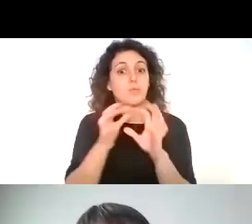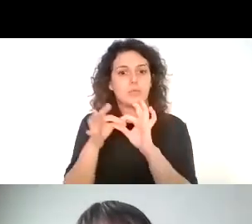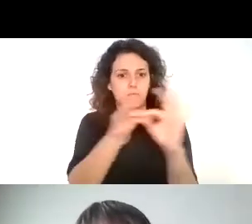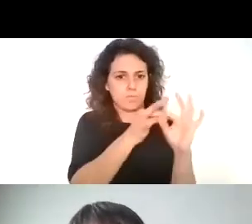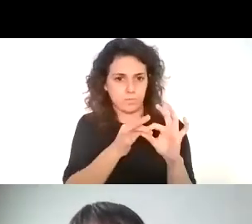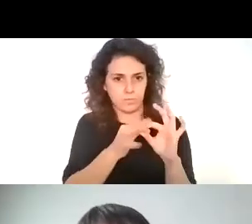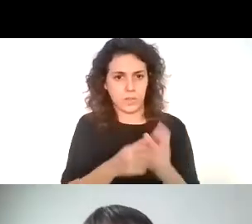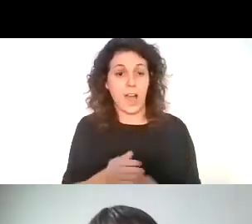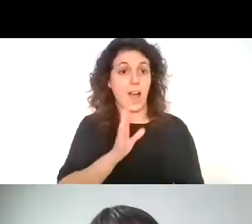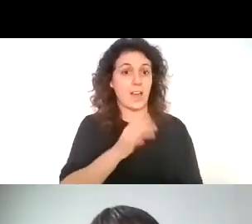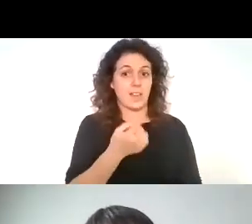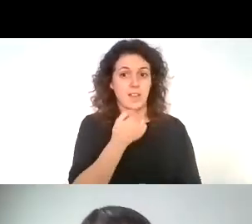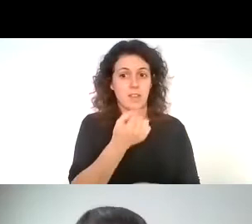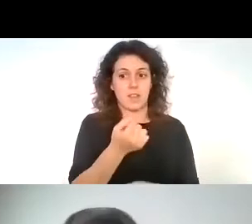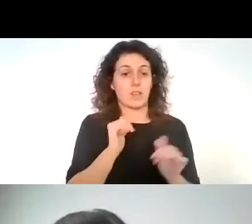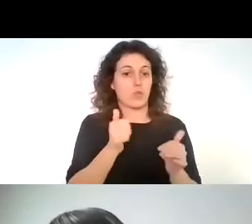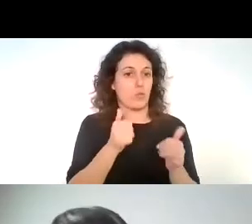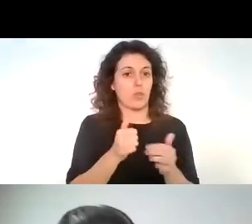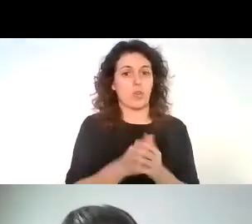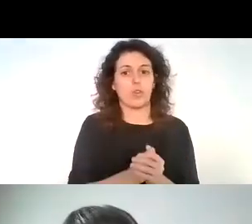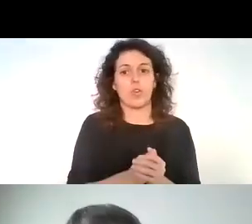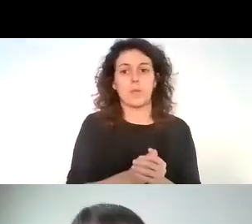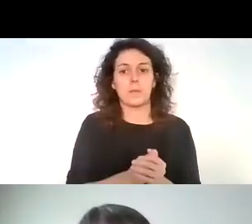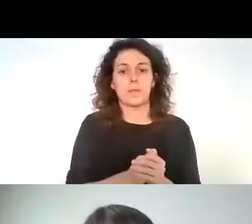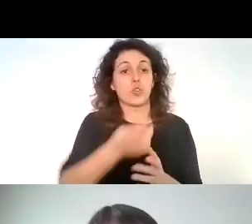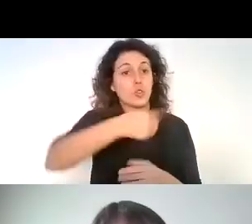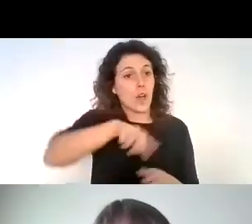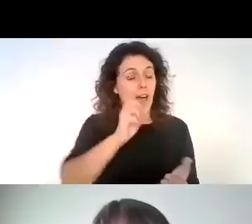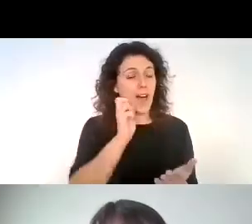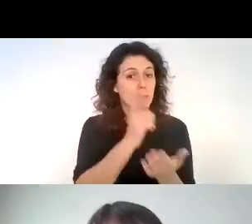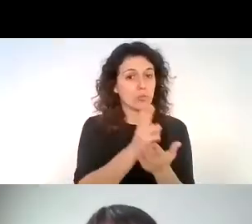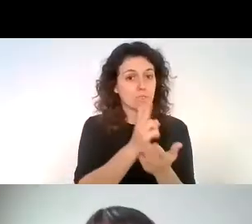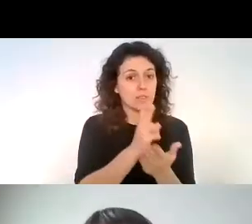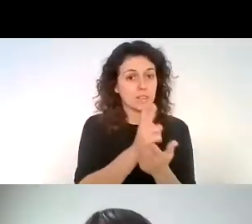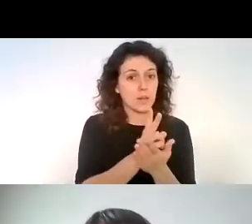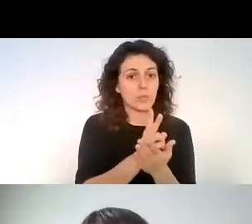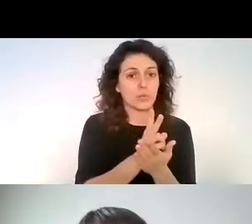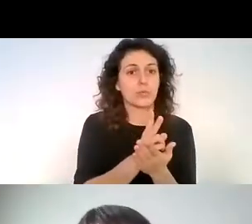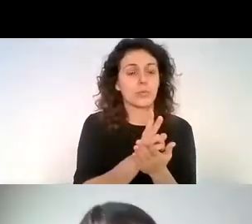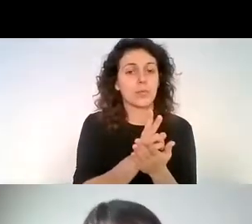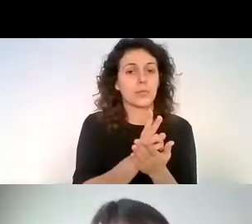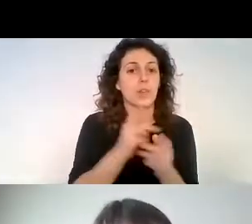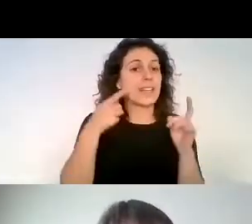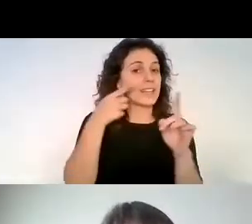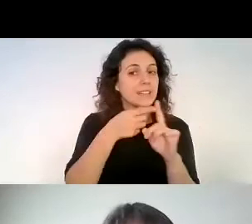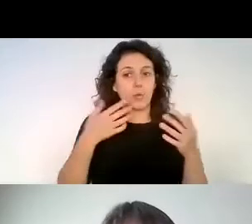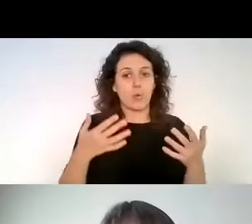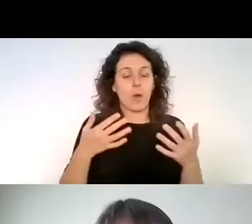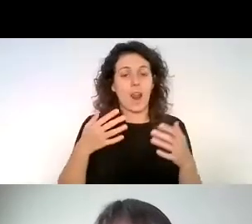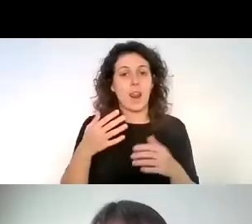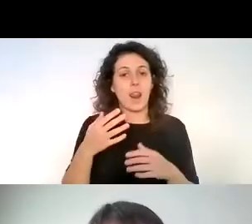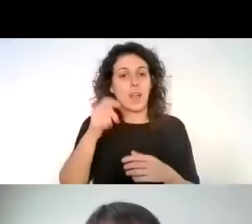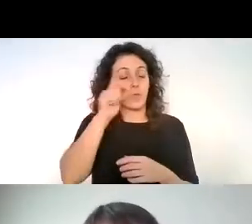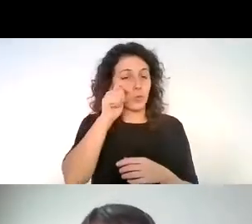en la introducción, nosotros apostamos por desestacionalizar, intentar atraer turismo fuera de